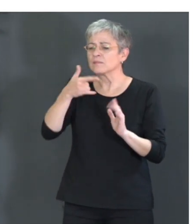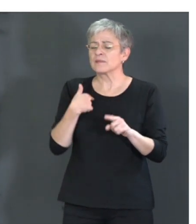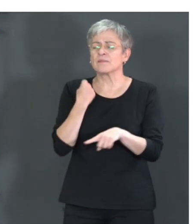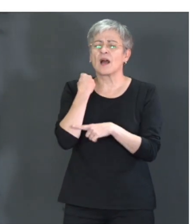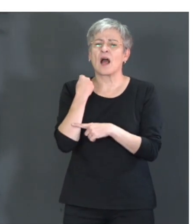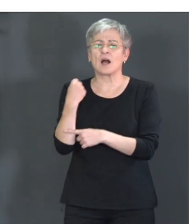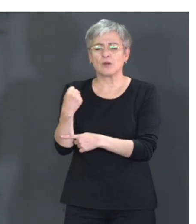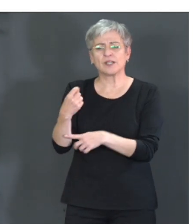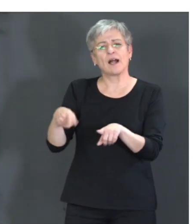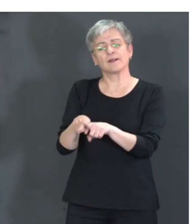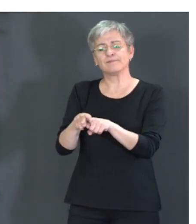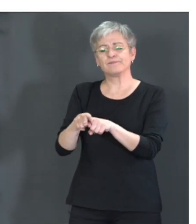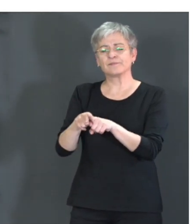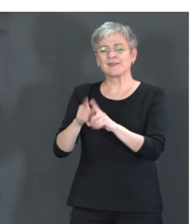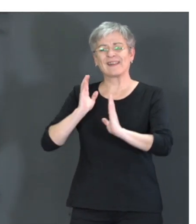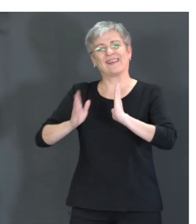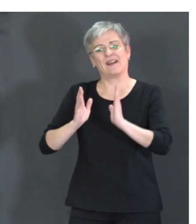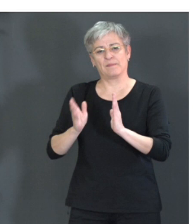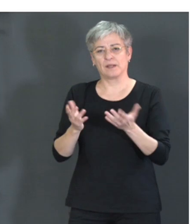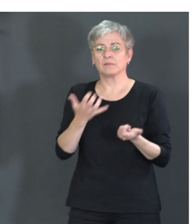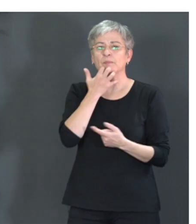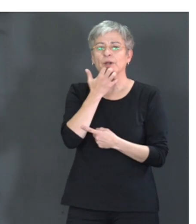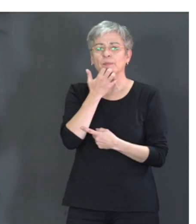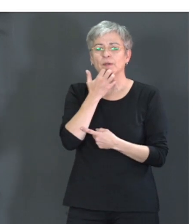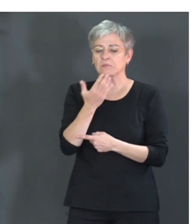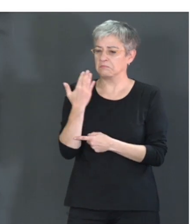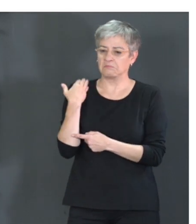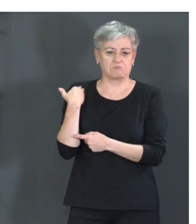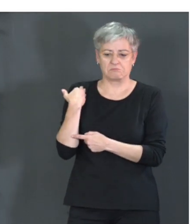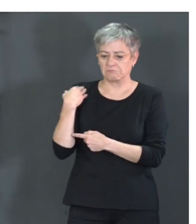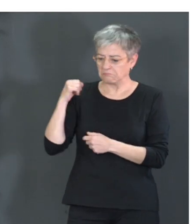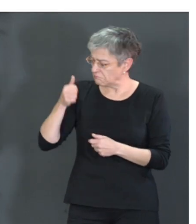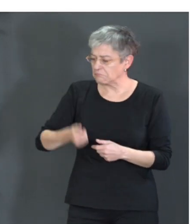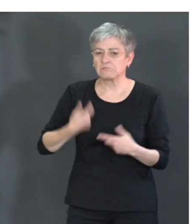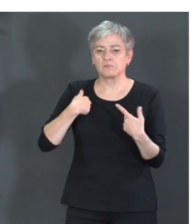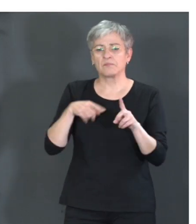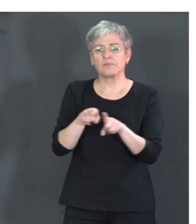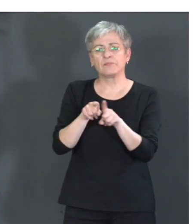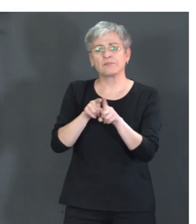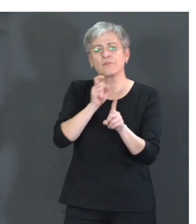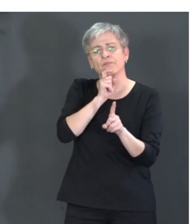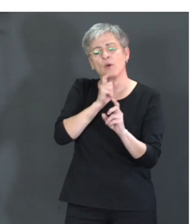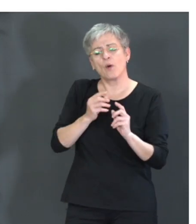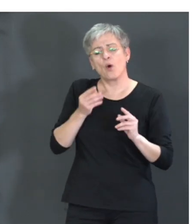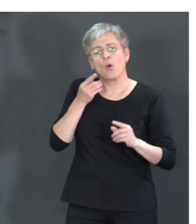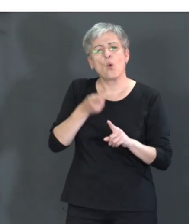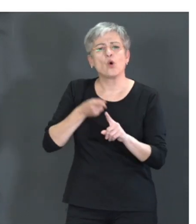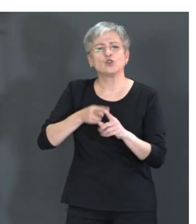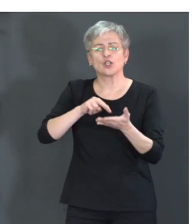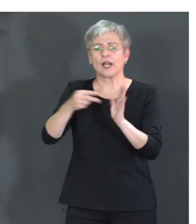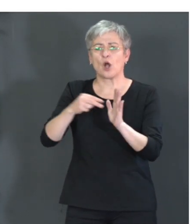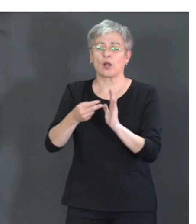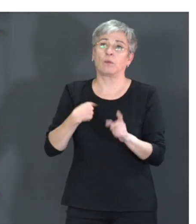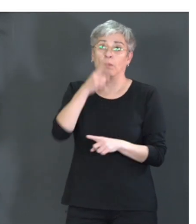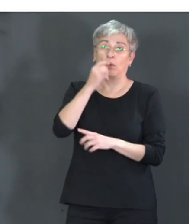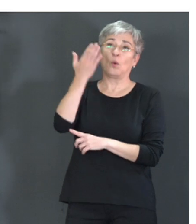a las terapias. Fundamentalmente hemos visto durante estos años cómo se ha ido desarrollando el uso de tecnologías. Me acuerdo cuando empezamos